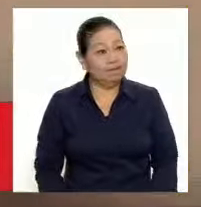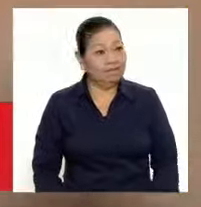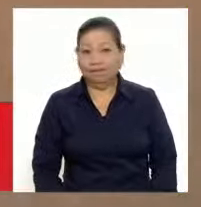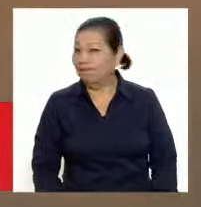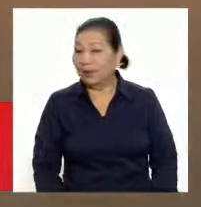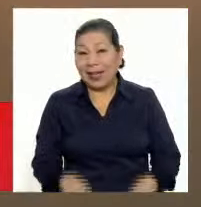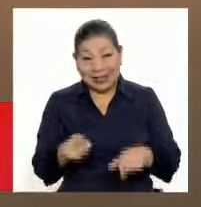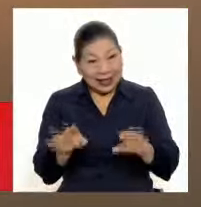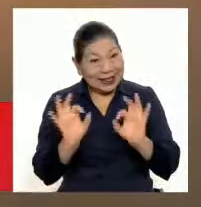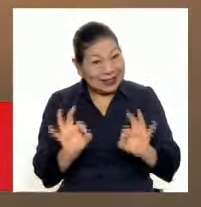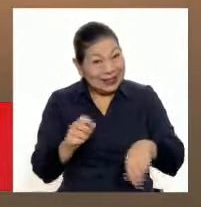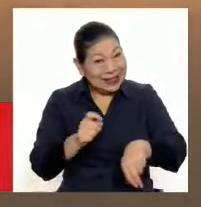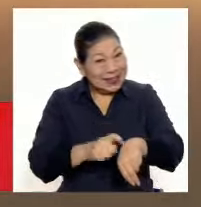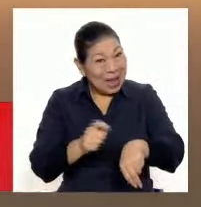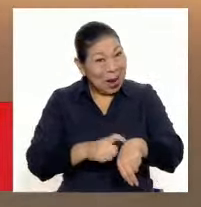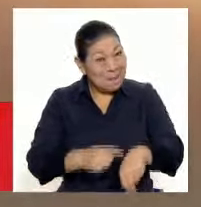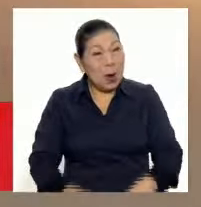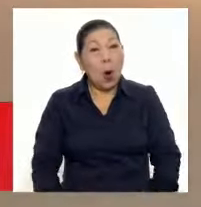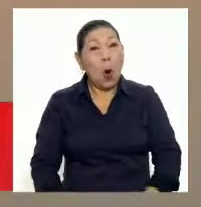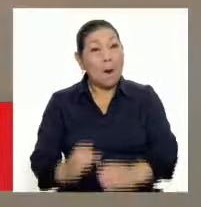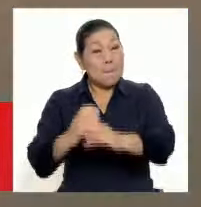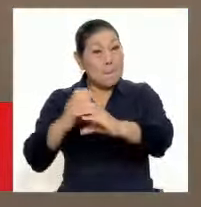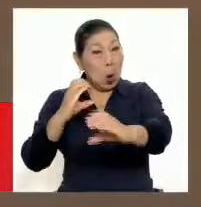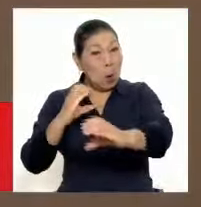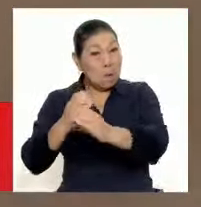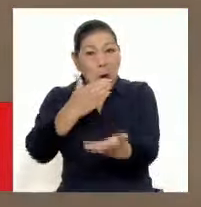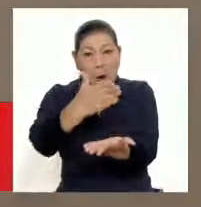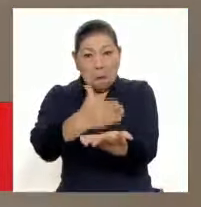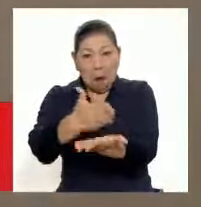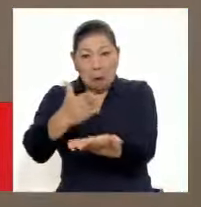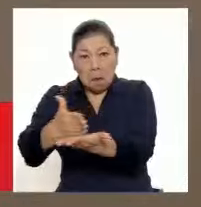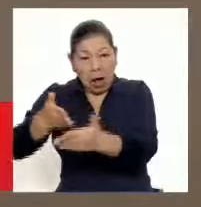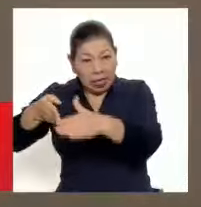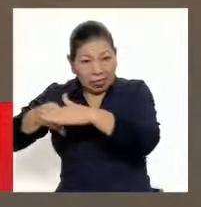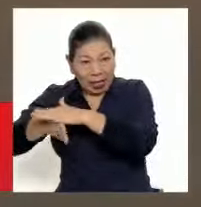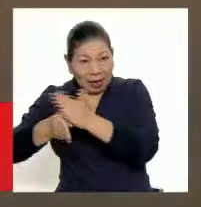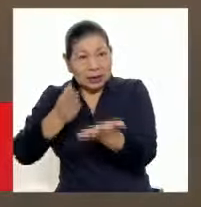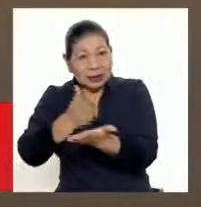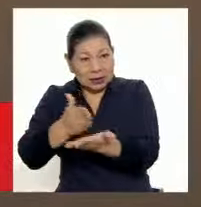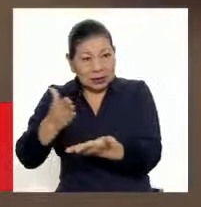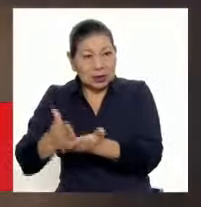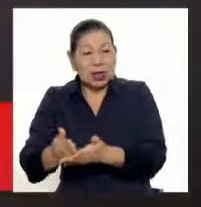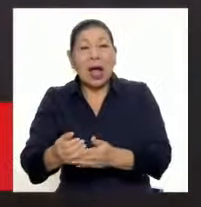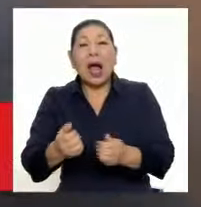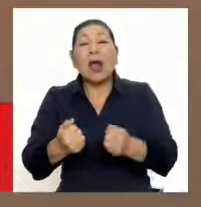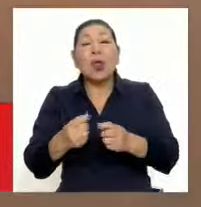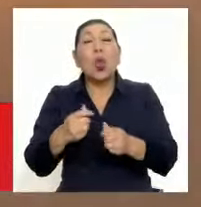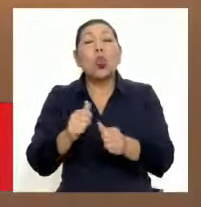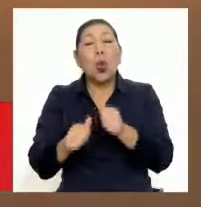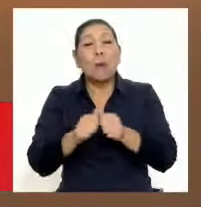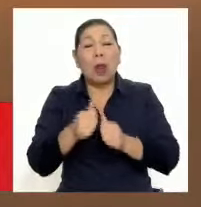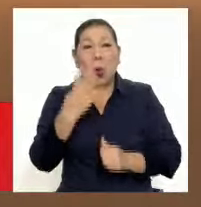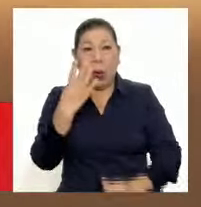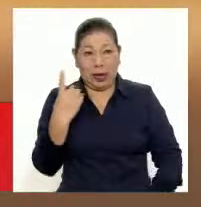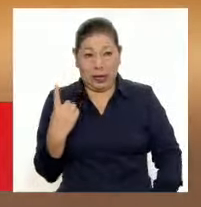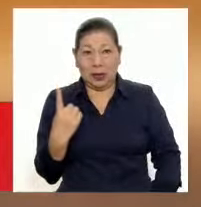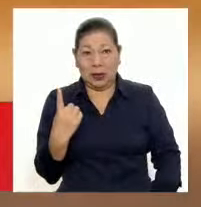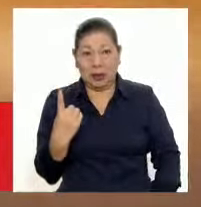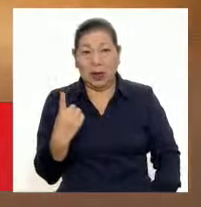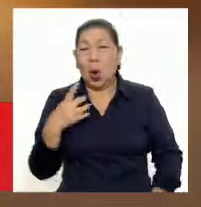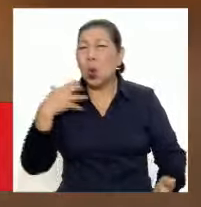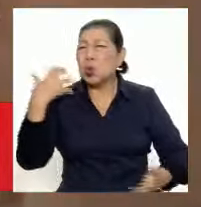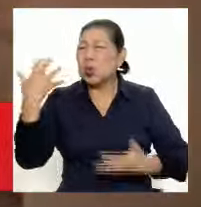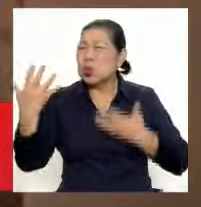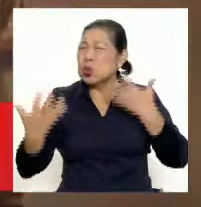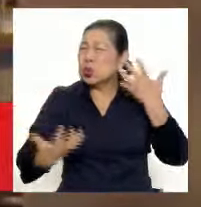Es el preciso momento cuando los buses estacionados en la cochera del paradero La 41 se consumían por el voraz